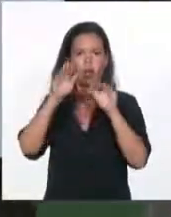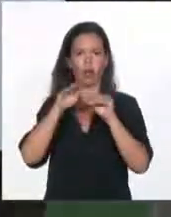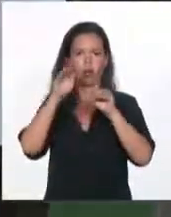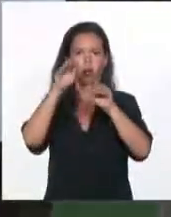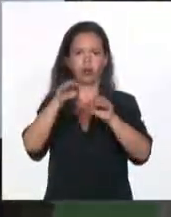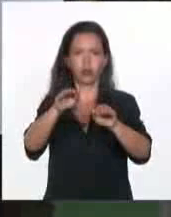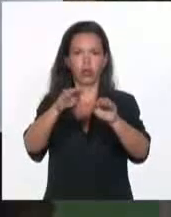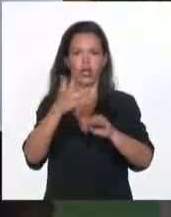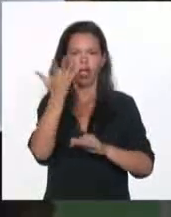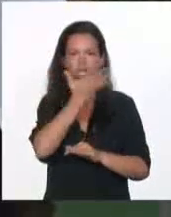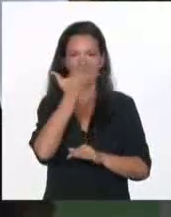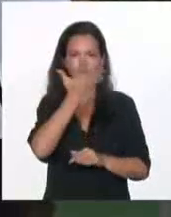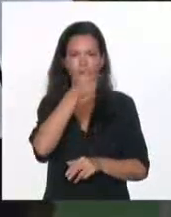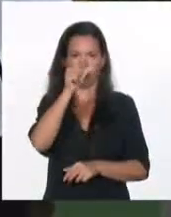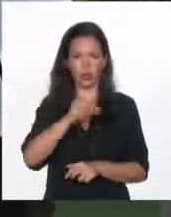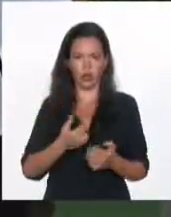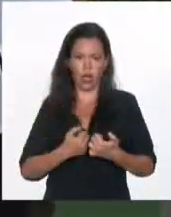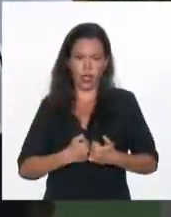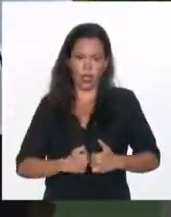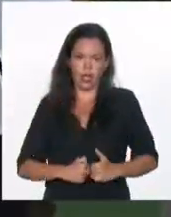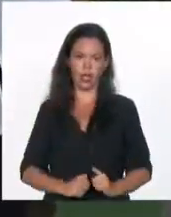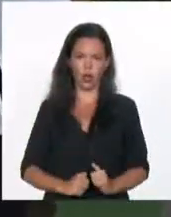hijos.